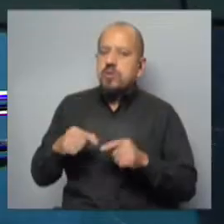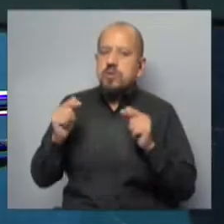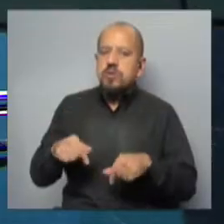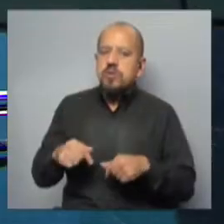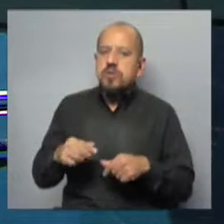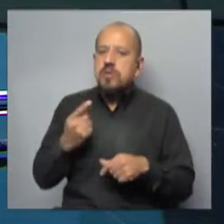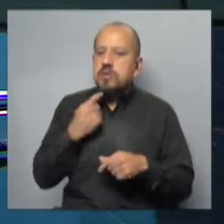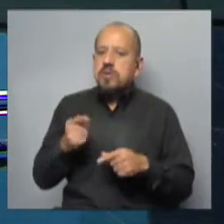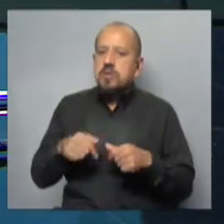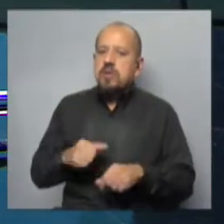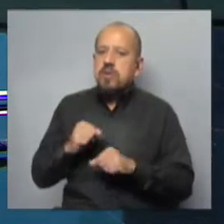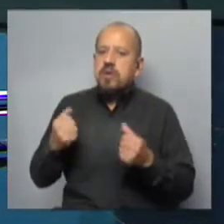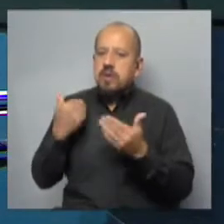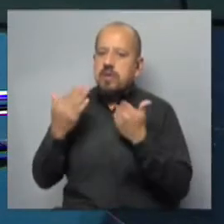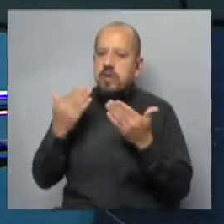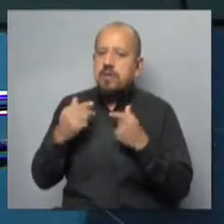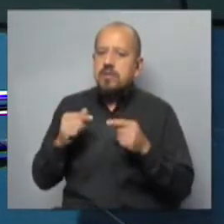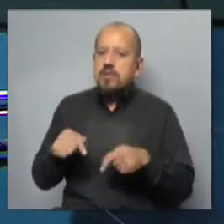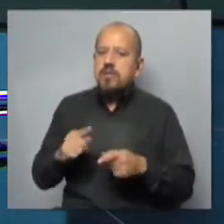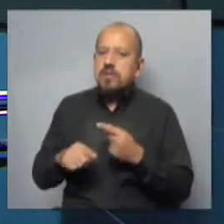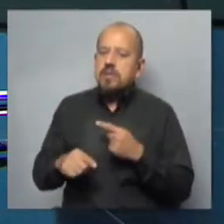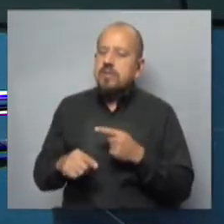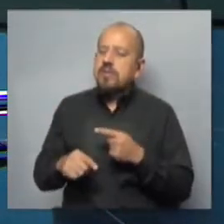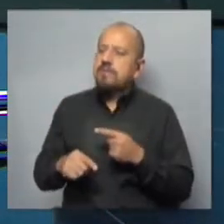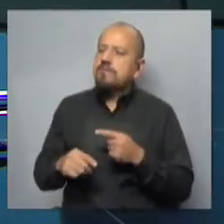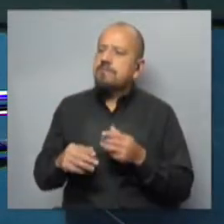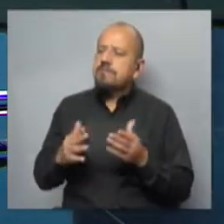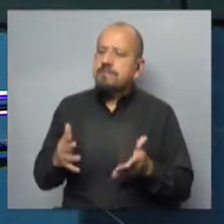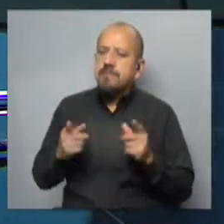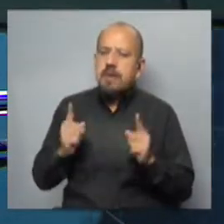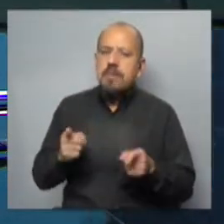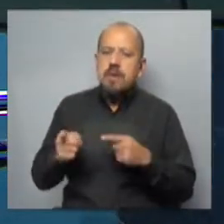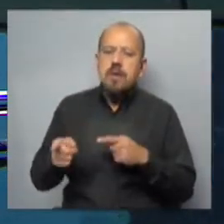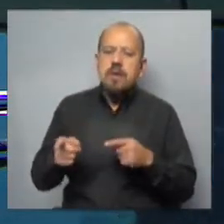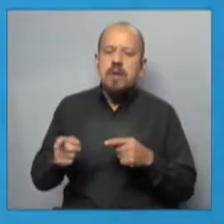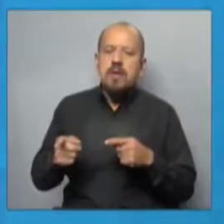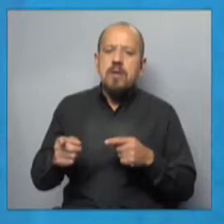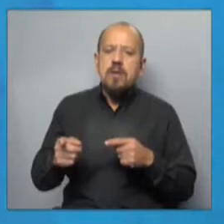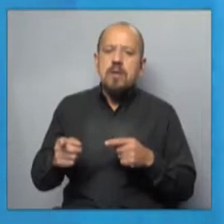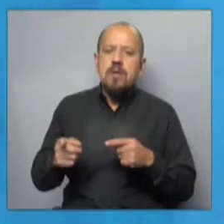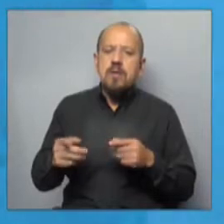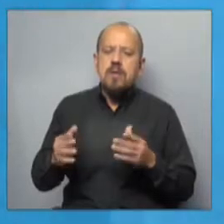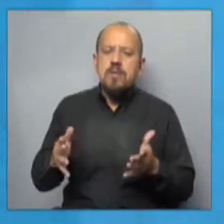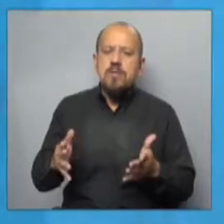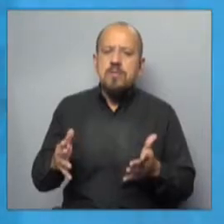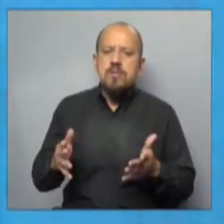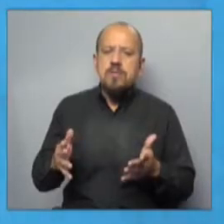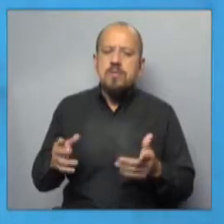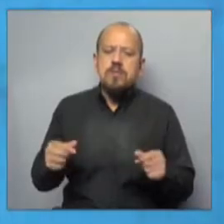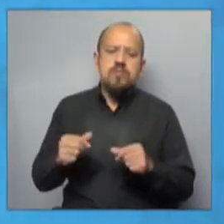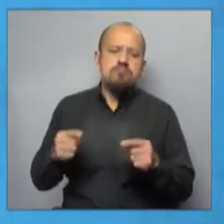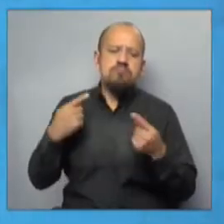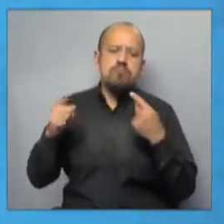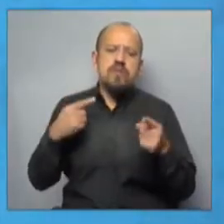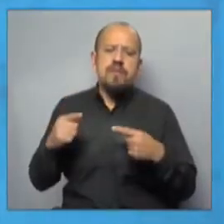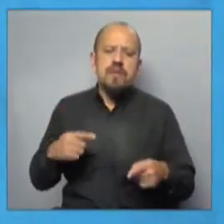como para poder hablar del tema estamos charlando de hecho aquí no también en los últimos tiempos se ha encargado de diversas maneras hay